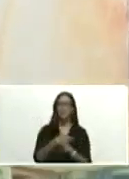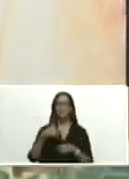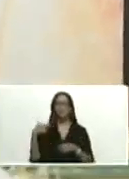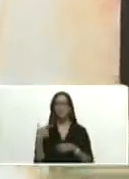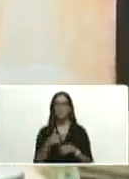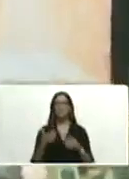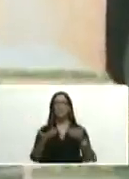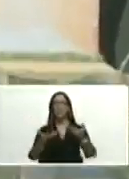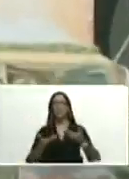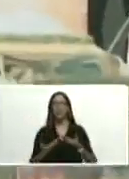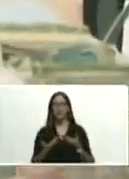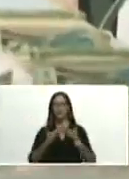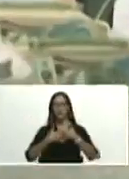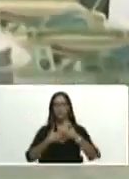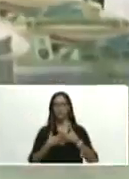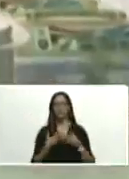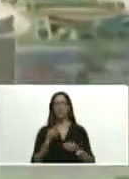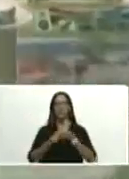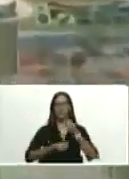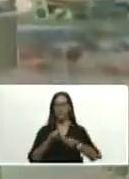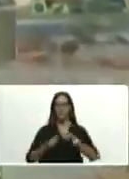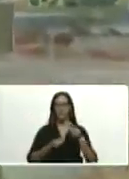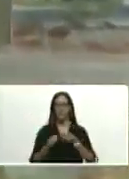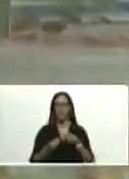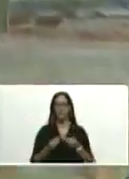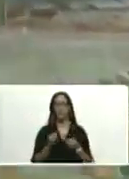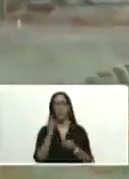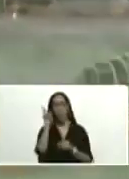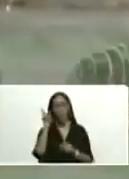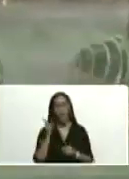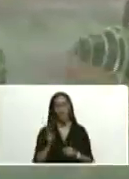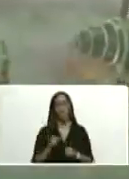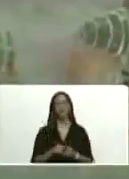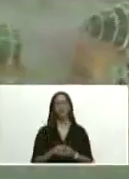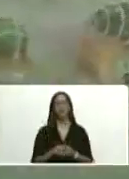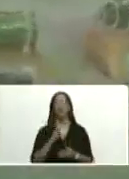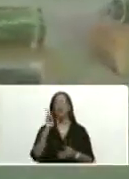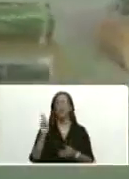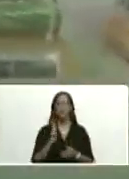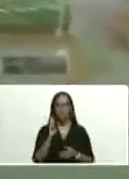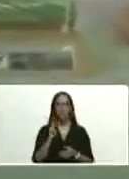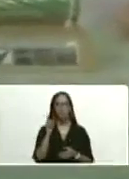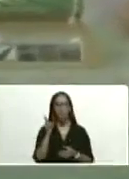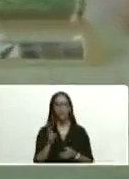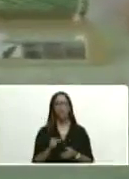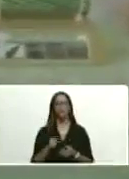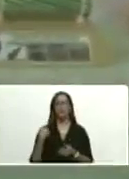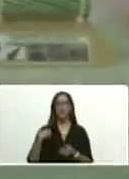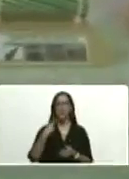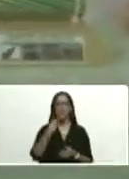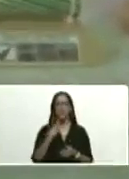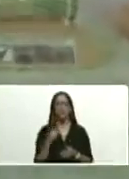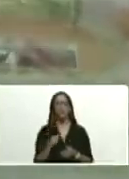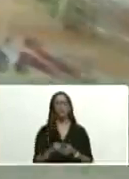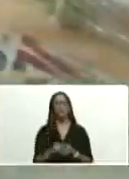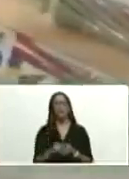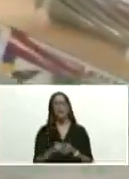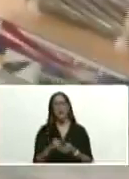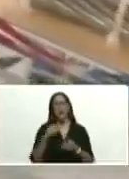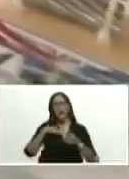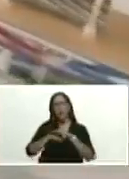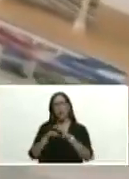suministró ferrominera pero eje ya desechado por ellos que estaban doblados Sí sí que ellos lo tenían allí y nosotros agarramos